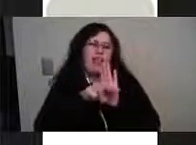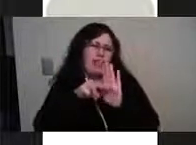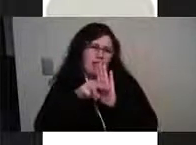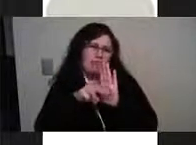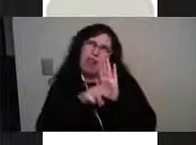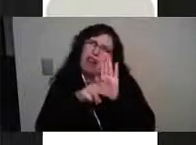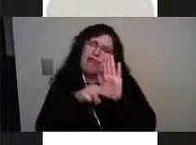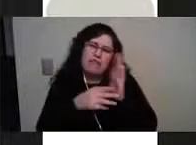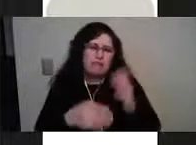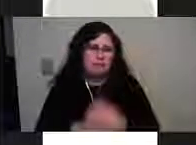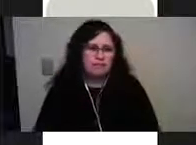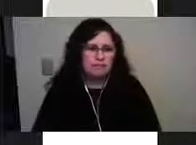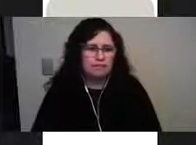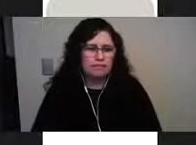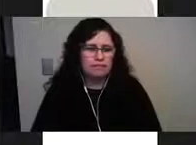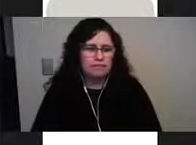ver,